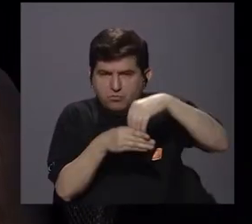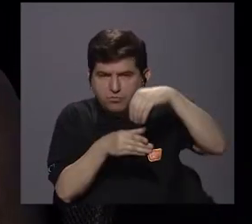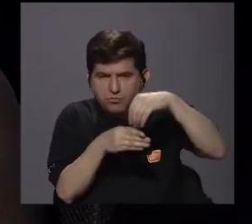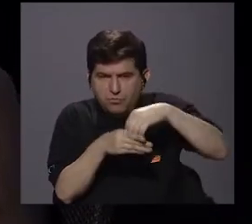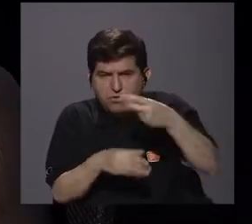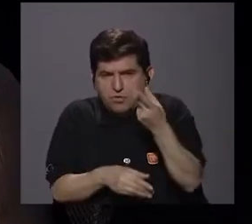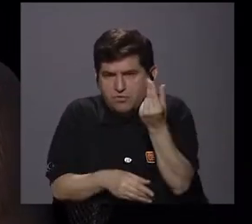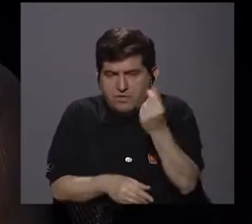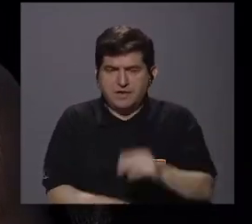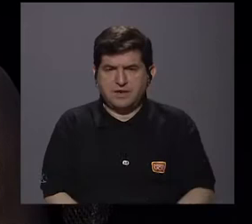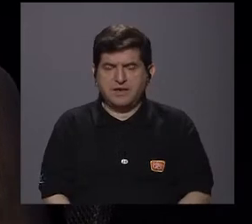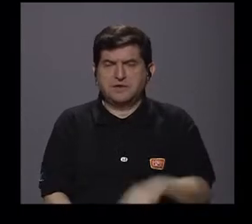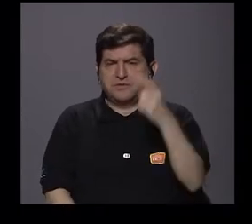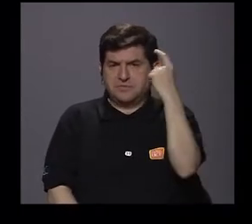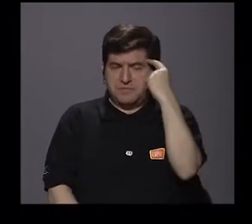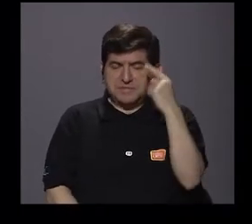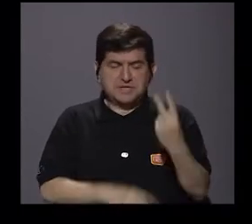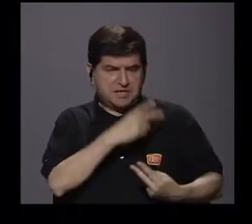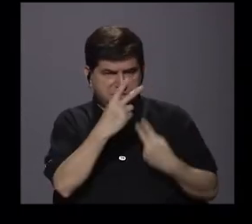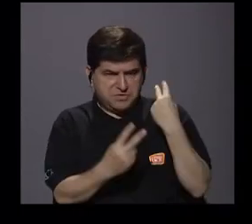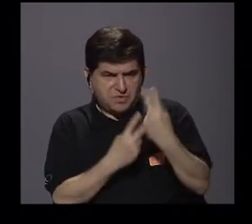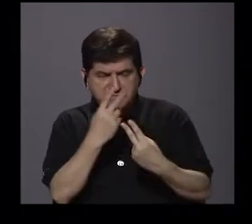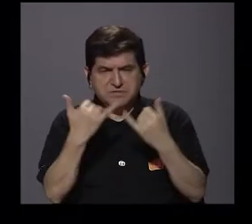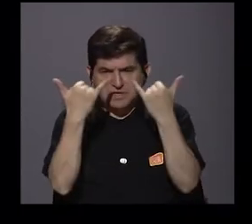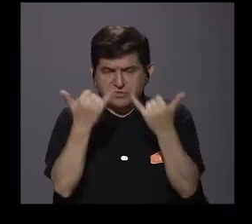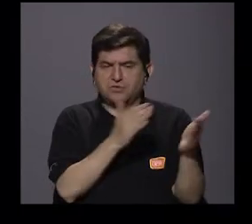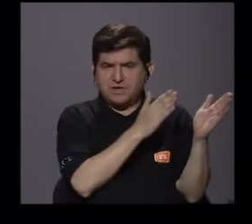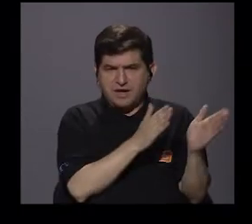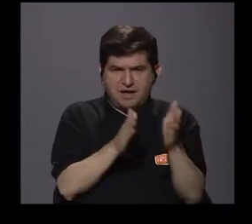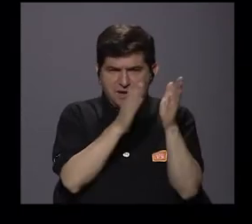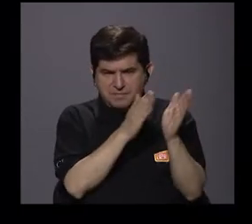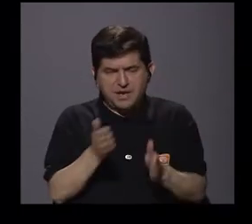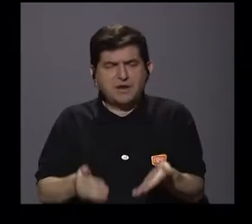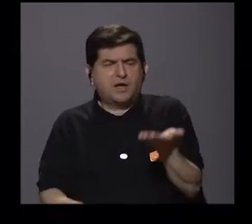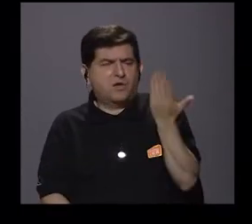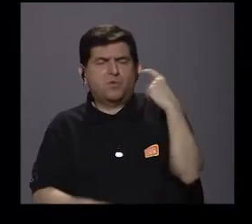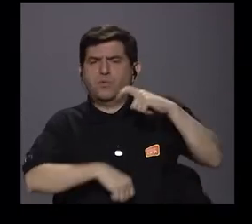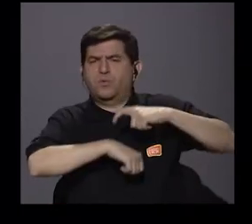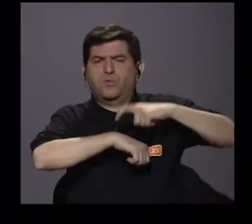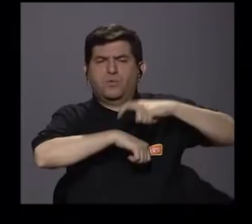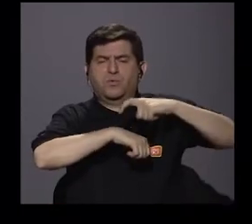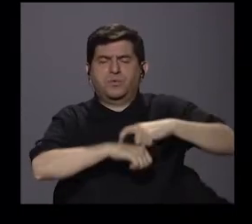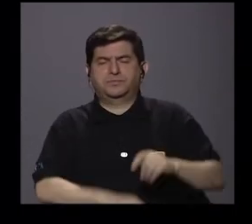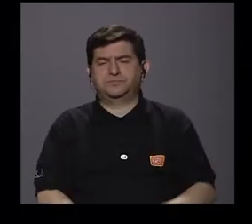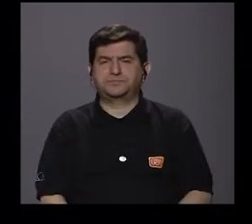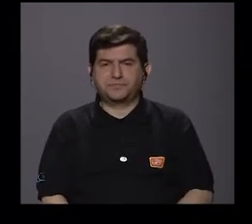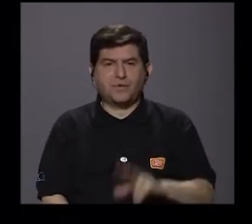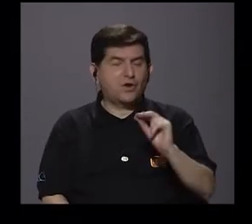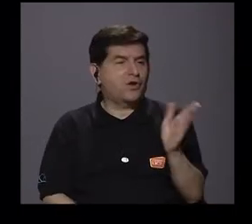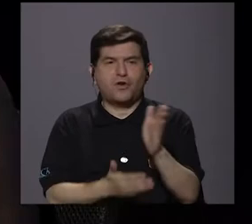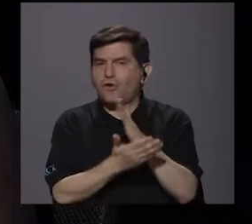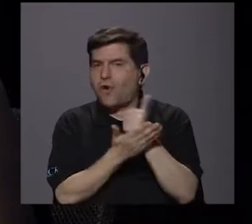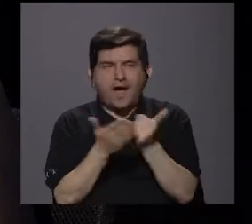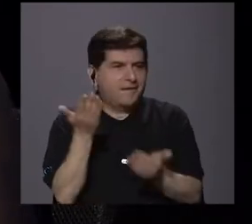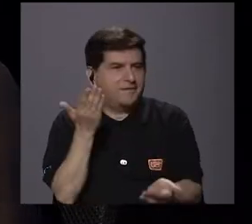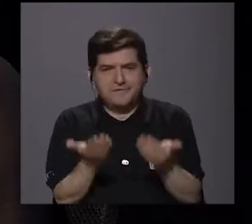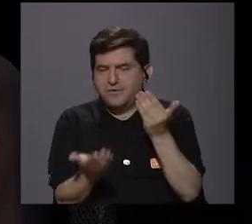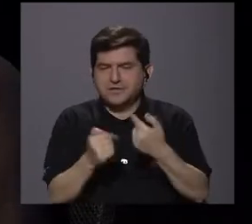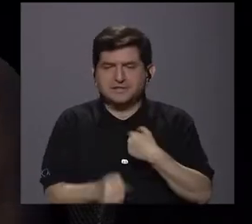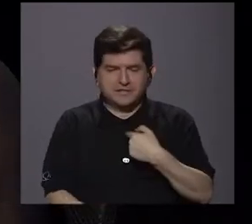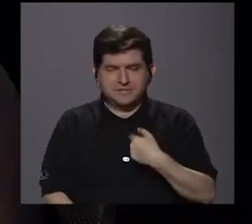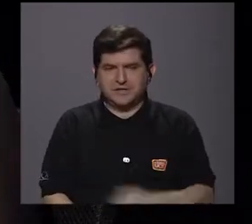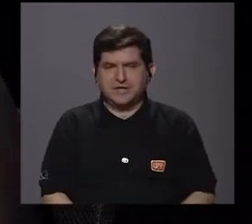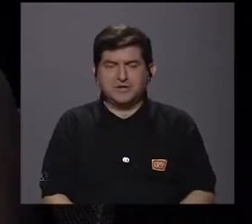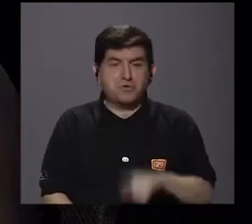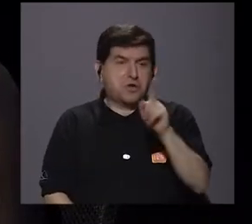llevaba dispuestos para este uh-huh. viaje que había sido planificado muchísimo tiempo atrás. Uh-huh. Créame que no uh-huh. fue algo que